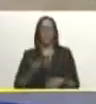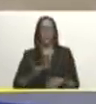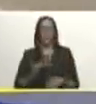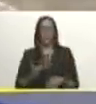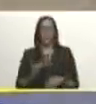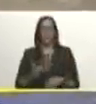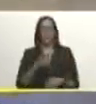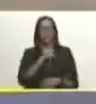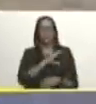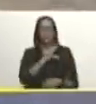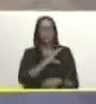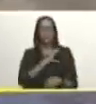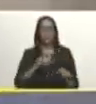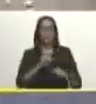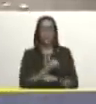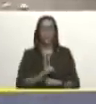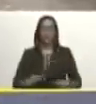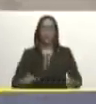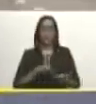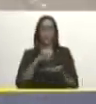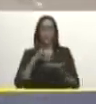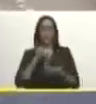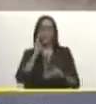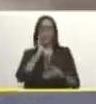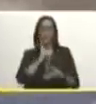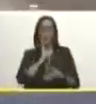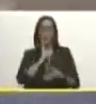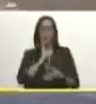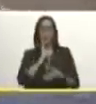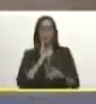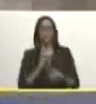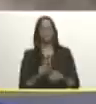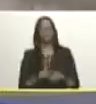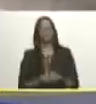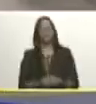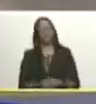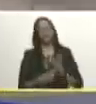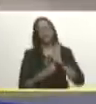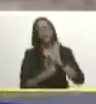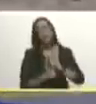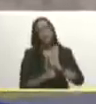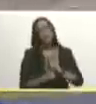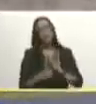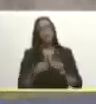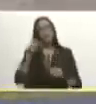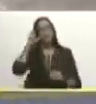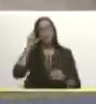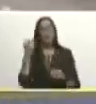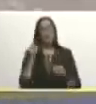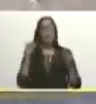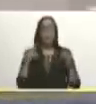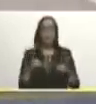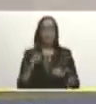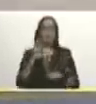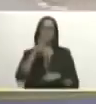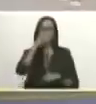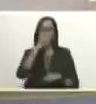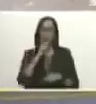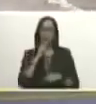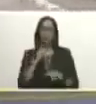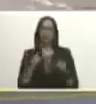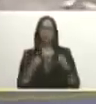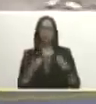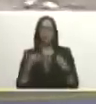comando de la Guardia Nacional Bolivariana. Destacamos que tal día como hoy, justamente hace 5 años, se vive en